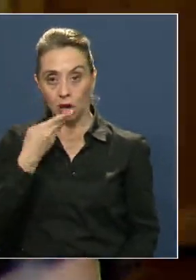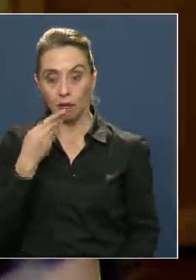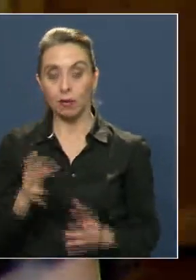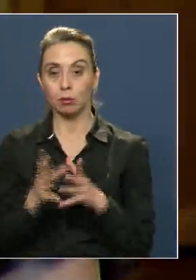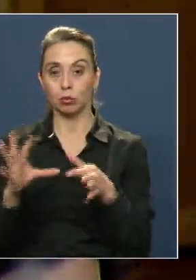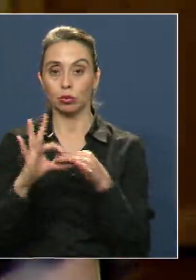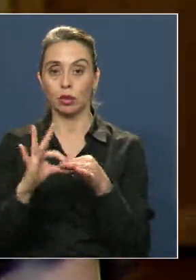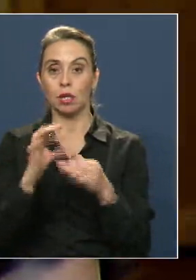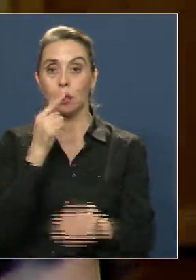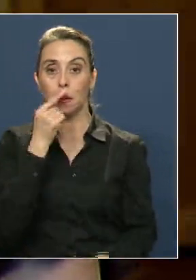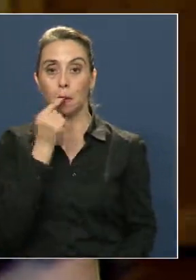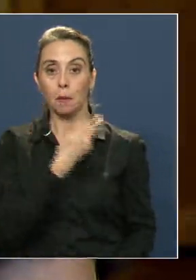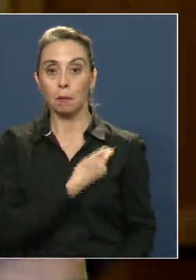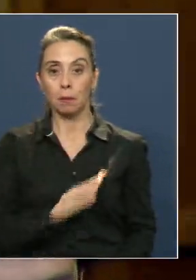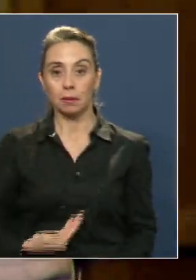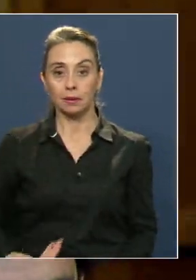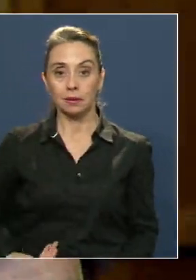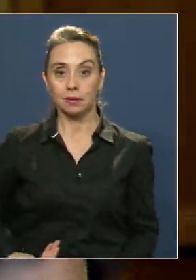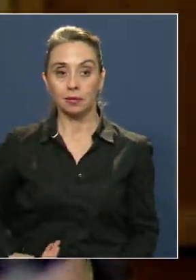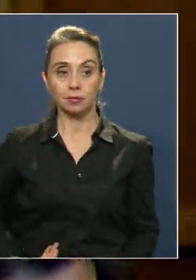Muchas gracias, presidente.